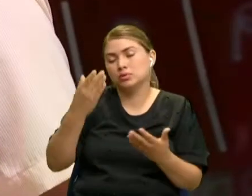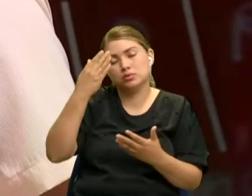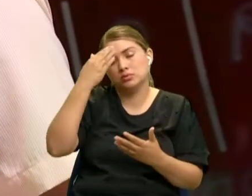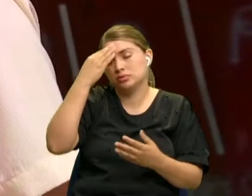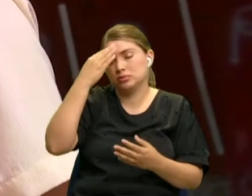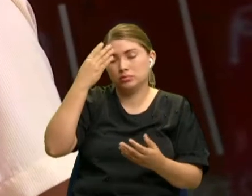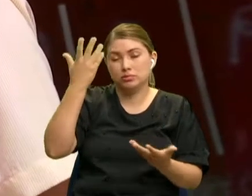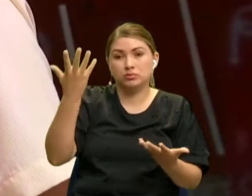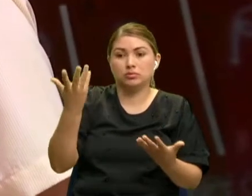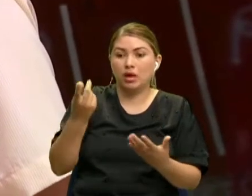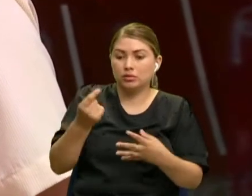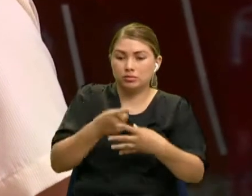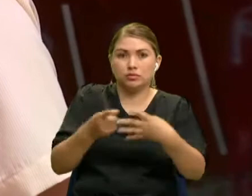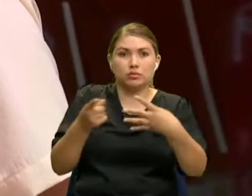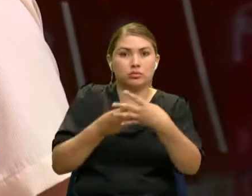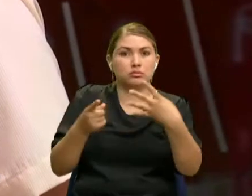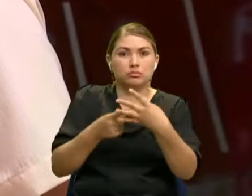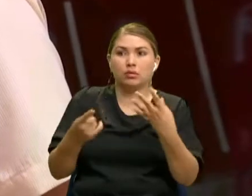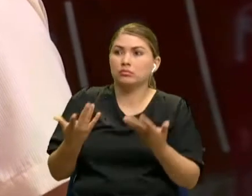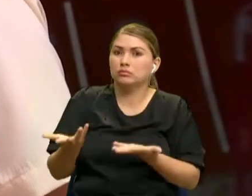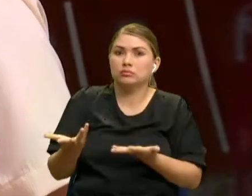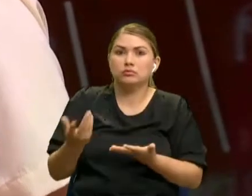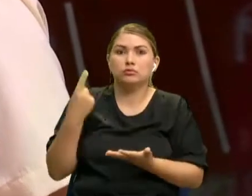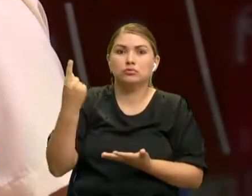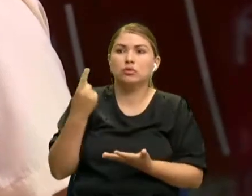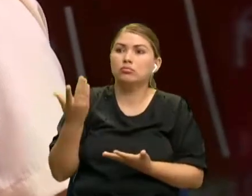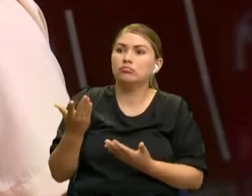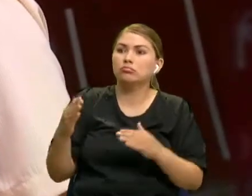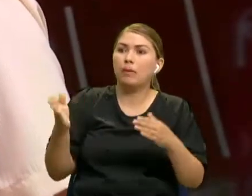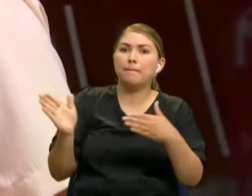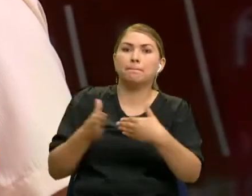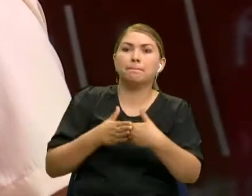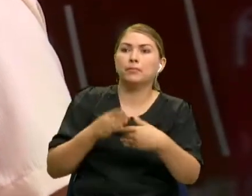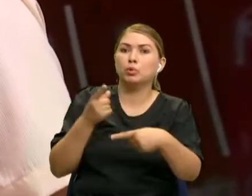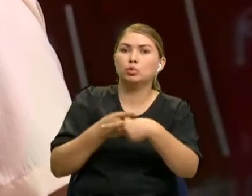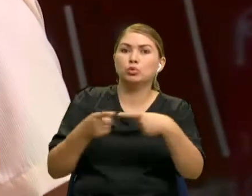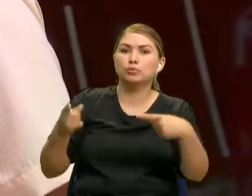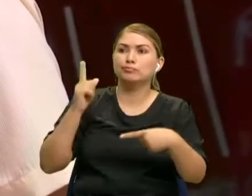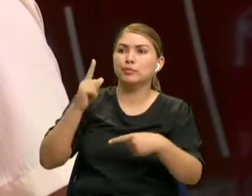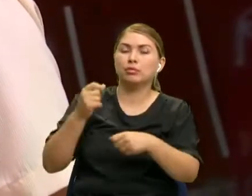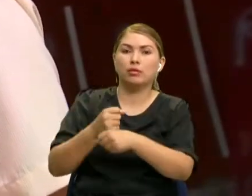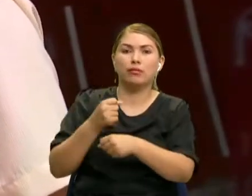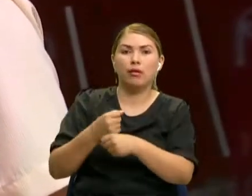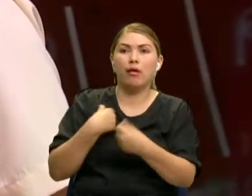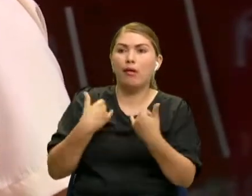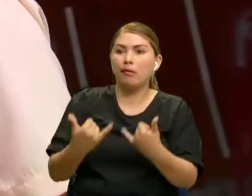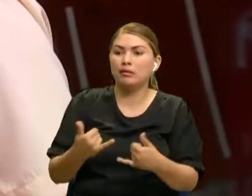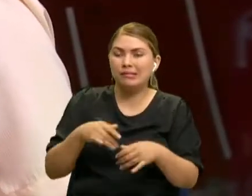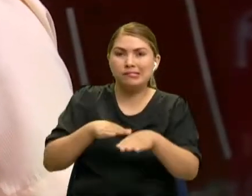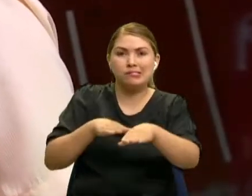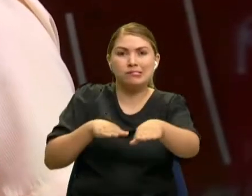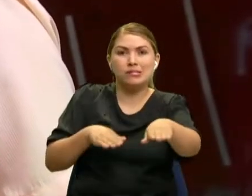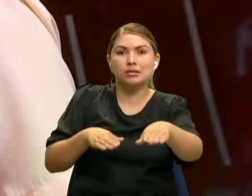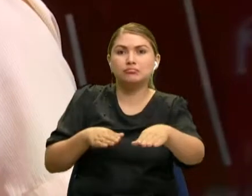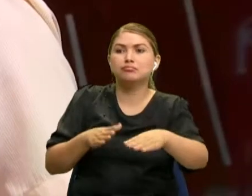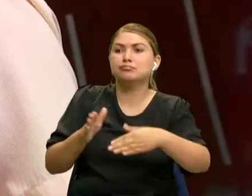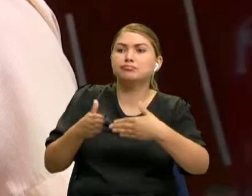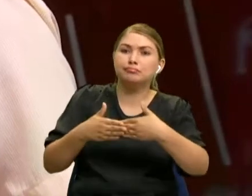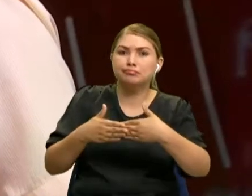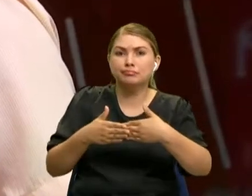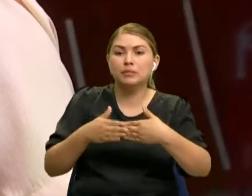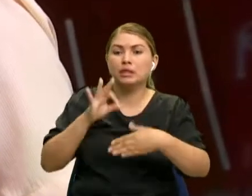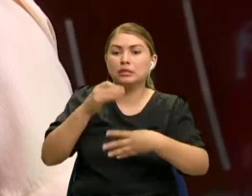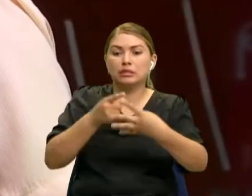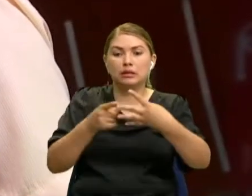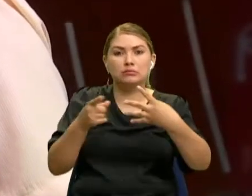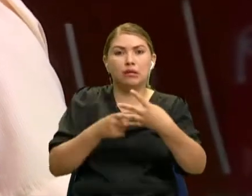que después de 4 semanas en la que solamente permaneció la vía cerrada por 1 semana por trabajos, tengamos ya la vía parcialmente cerrada